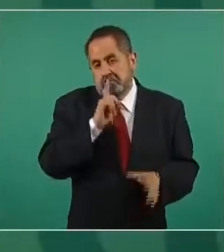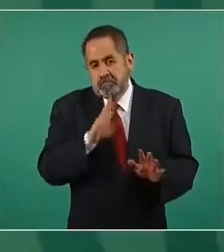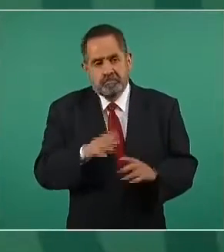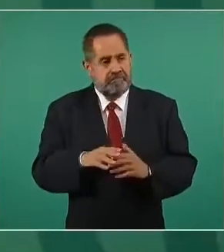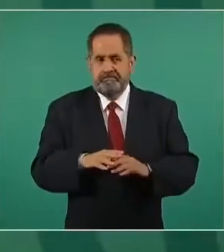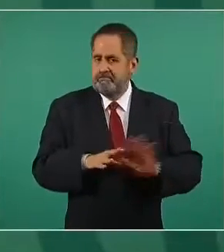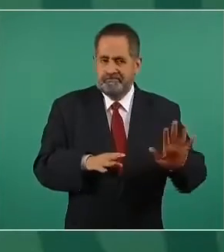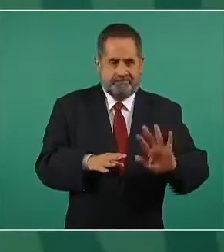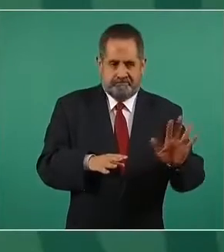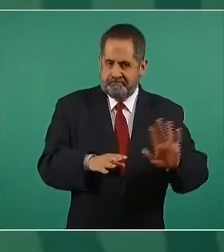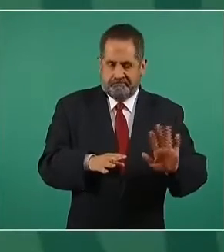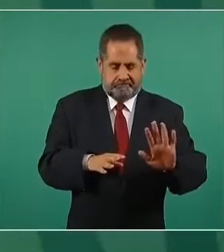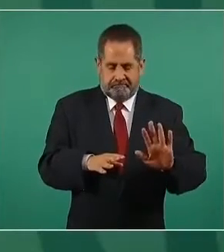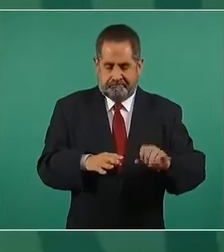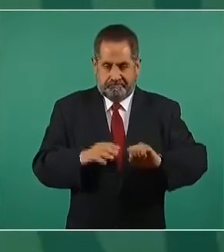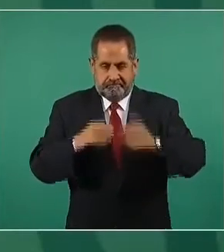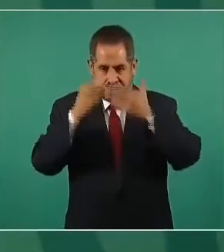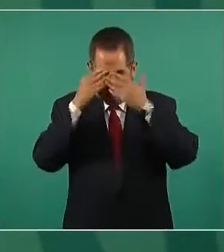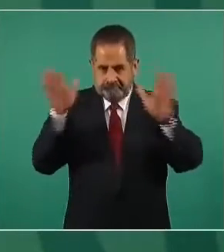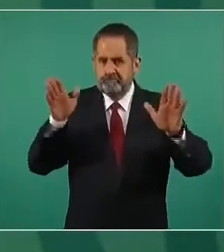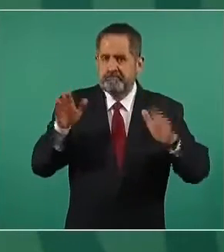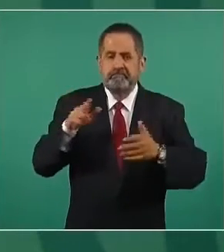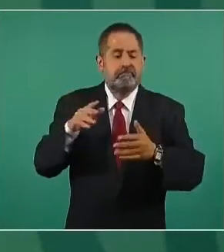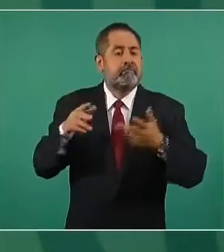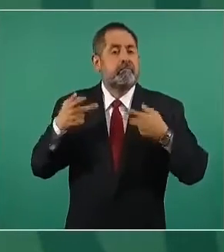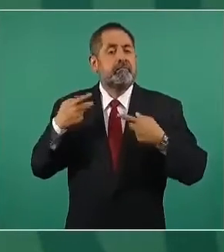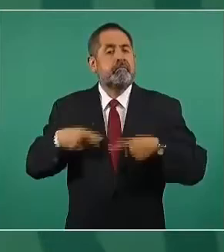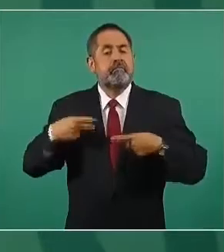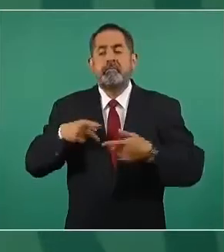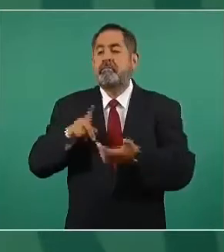Ahora no. Ahora ya la gente